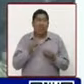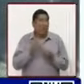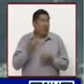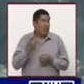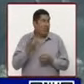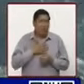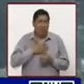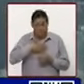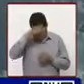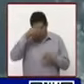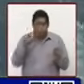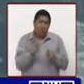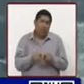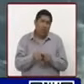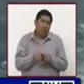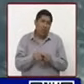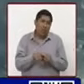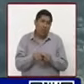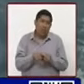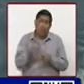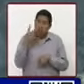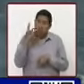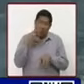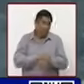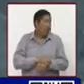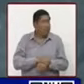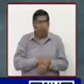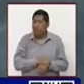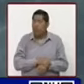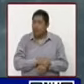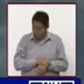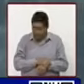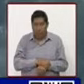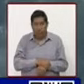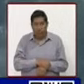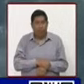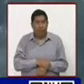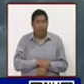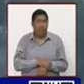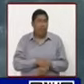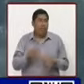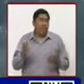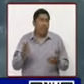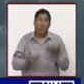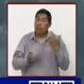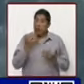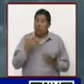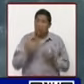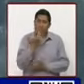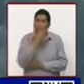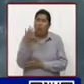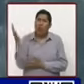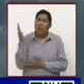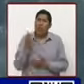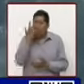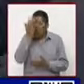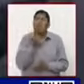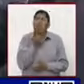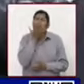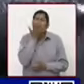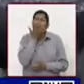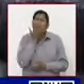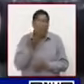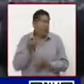Solo con mi hermano, estamos. ¿Los dos quedaron aprendidos? Sí, los dos, así es. ¿Qué se quemó? ¿Bosques, plantaciones? ¿Qué se